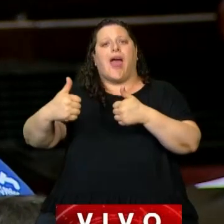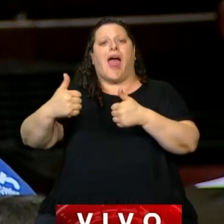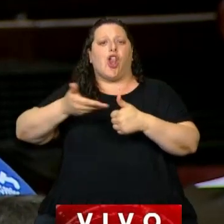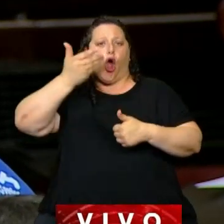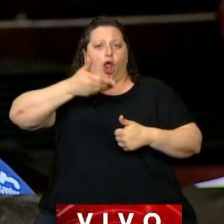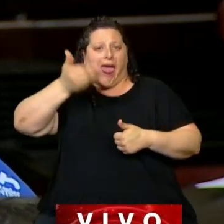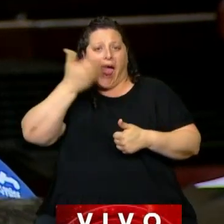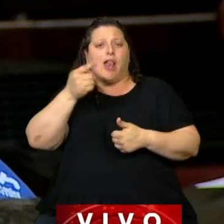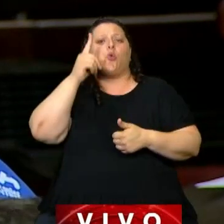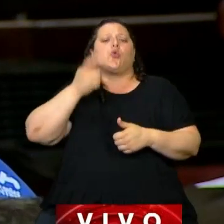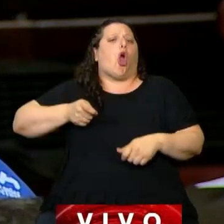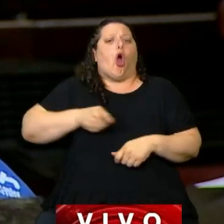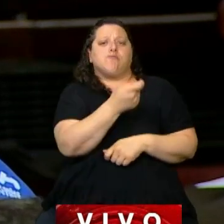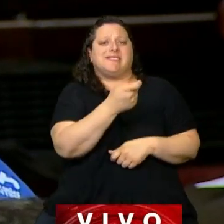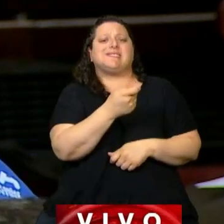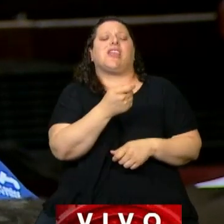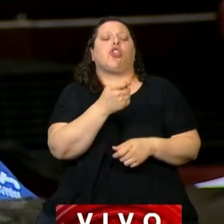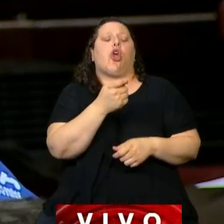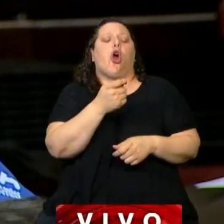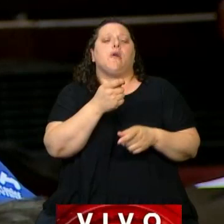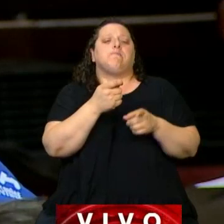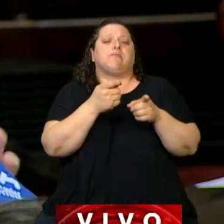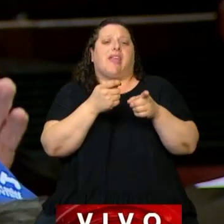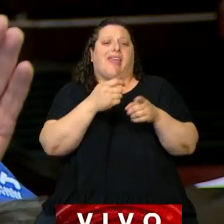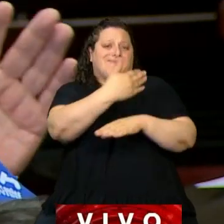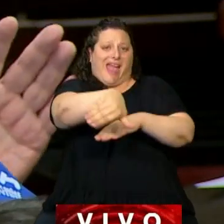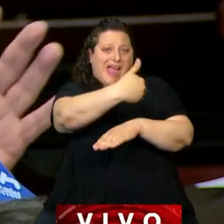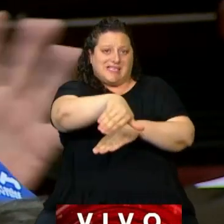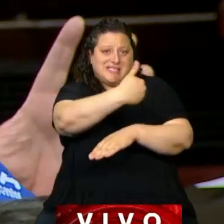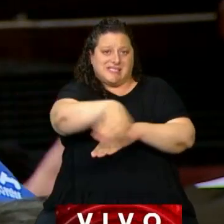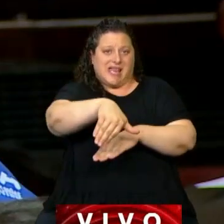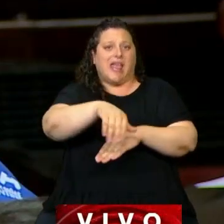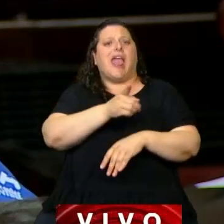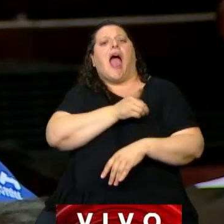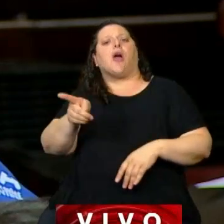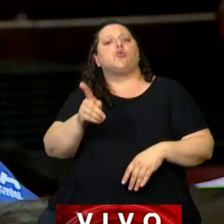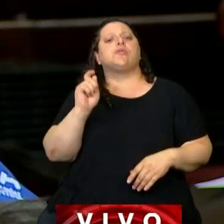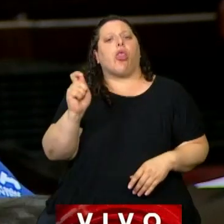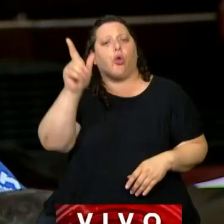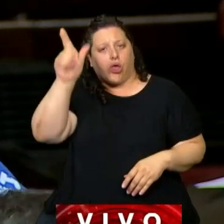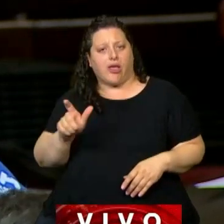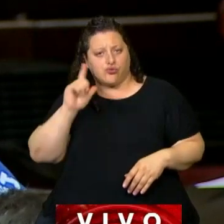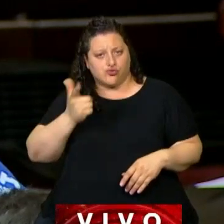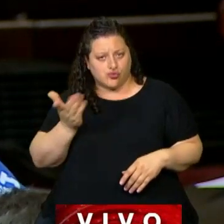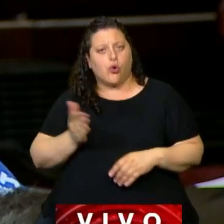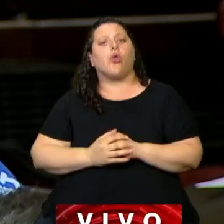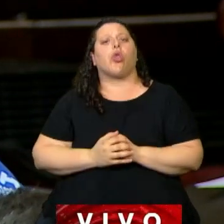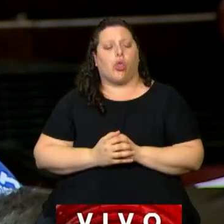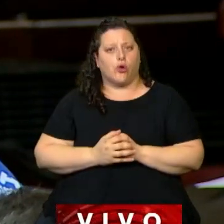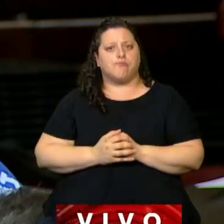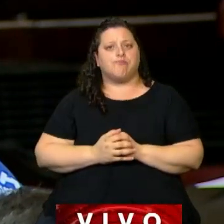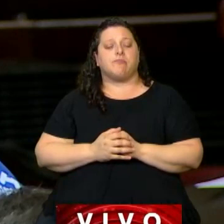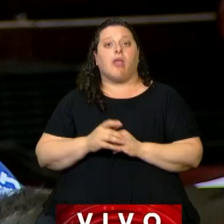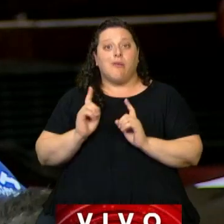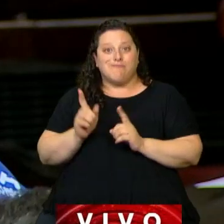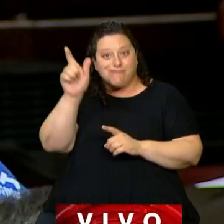homicidio sucedido en la vía pública, cuyo principal acusado era una persona sorda. Él mismo